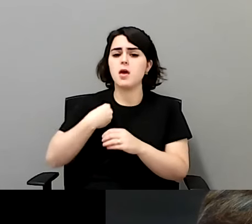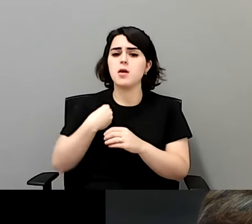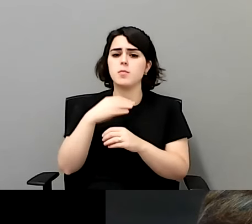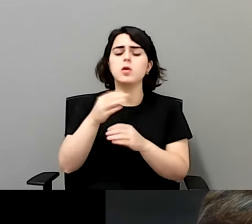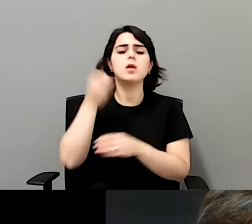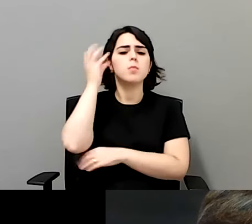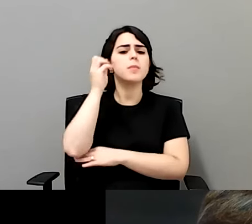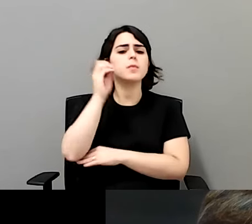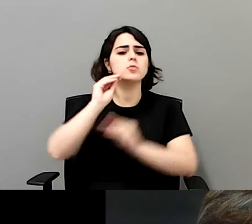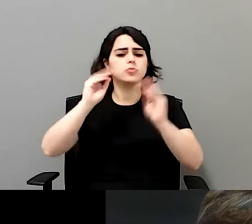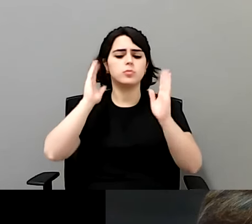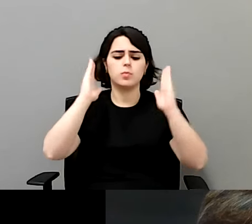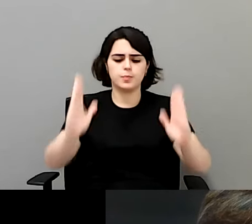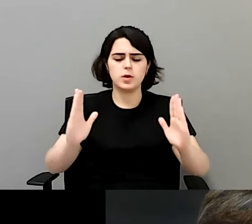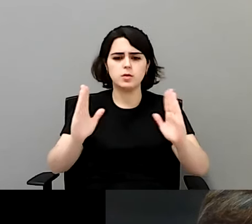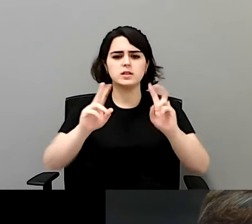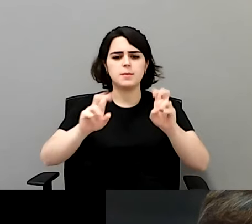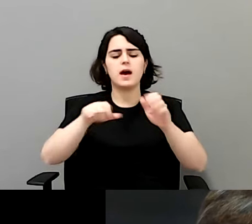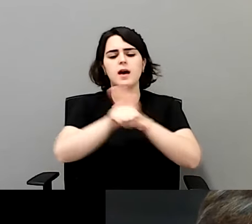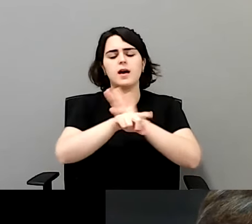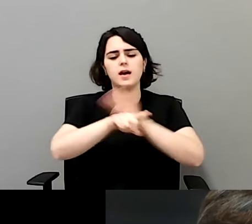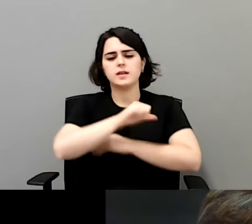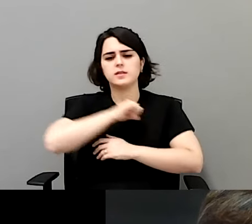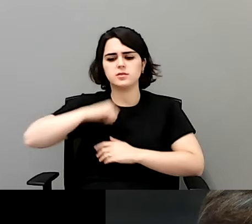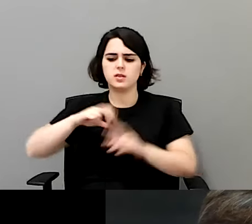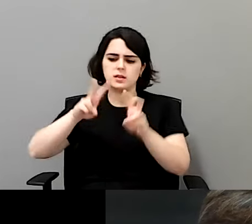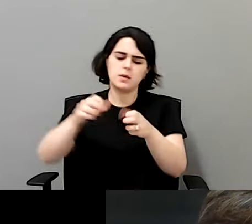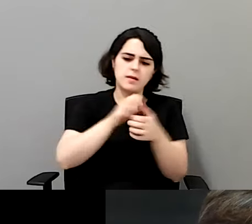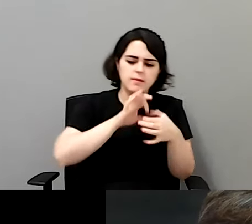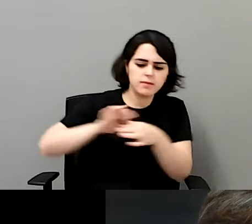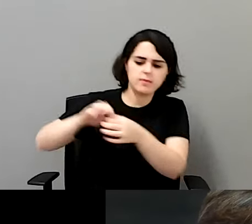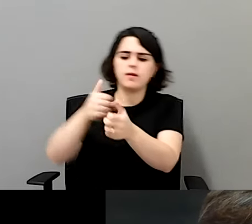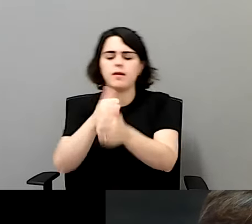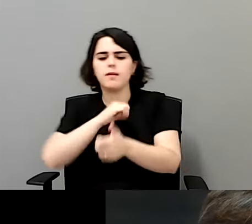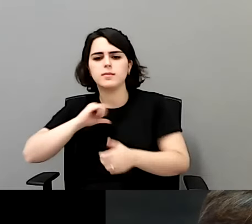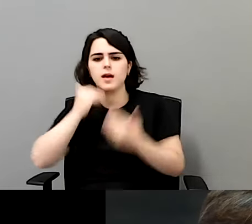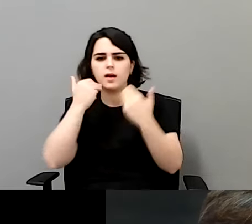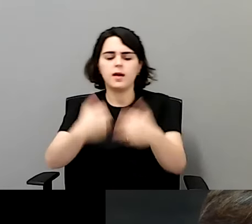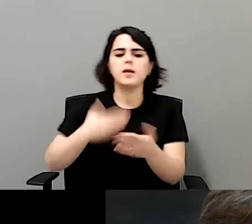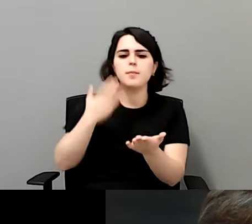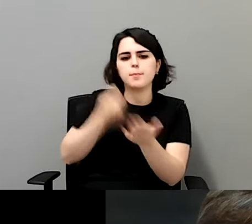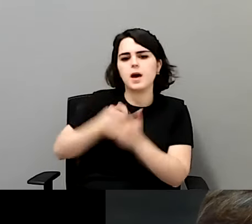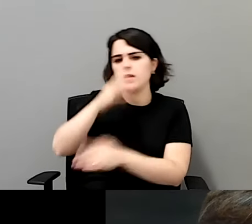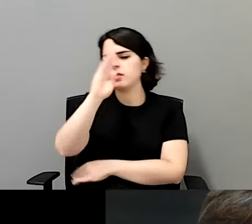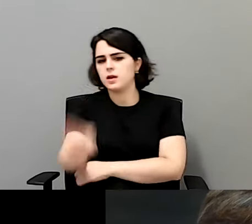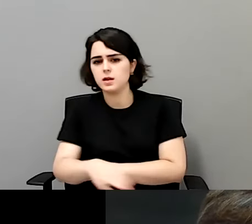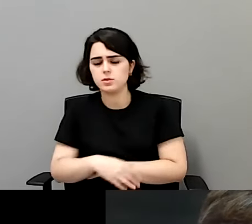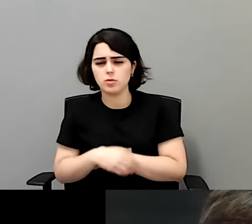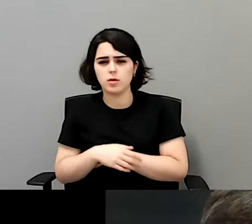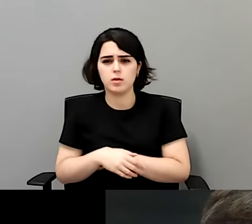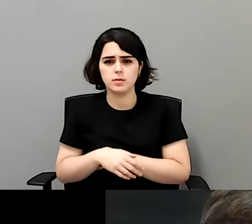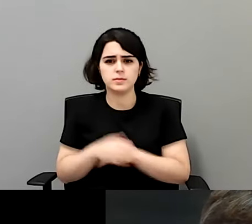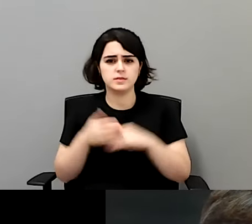detallará la autogestión de la asistencia personal mediante el pago directo. Con ello, os